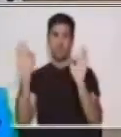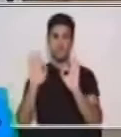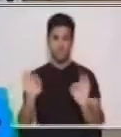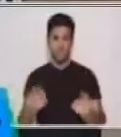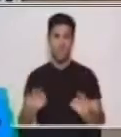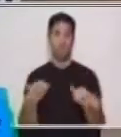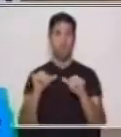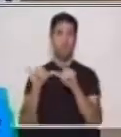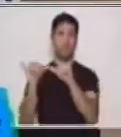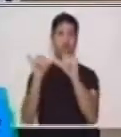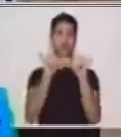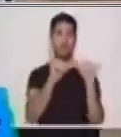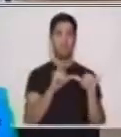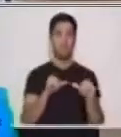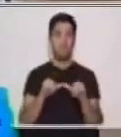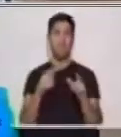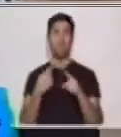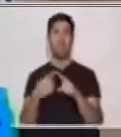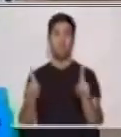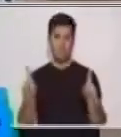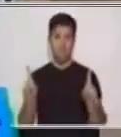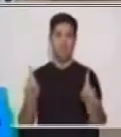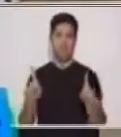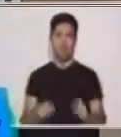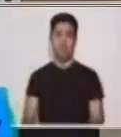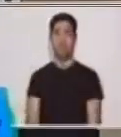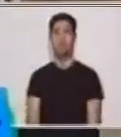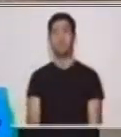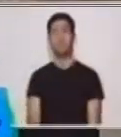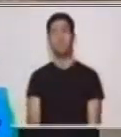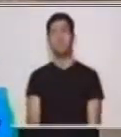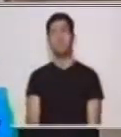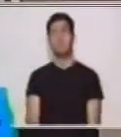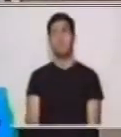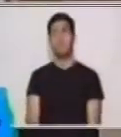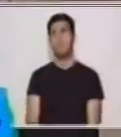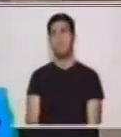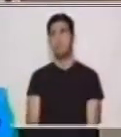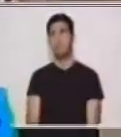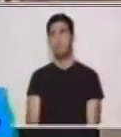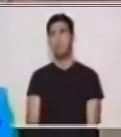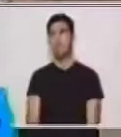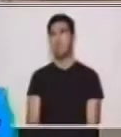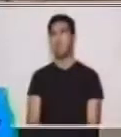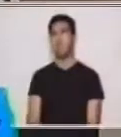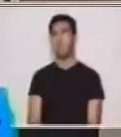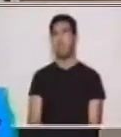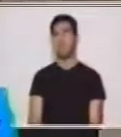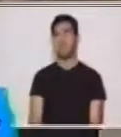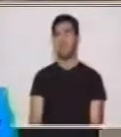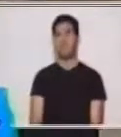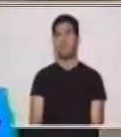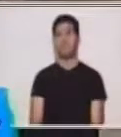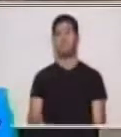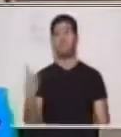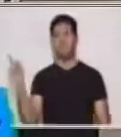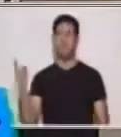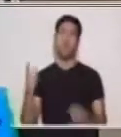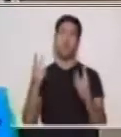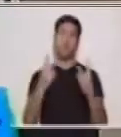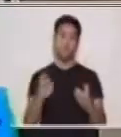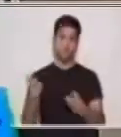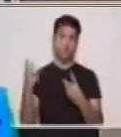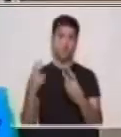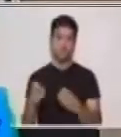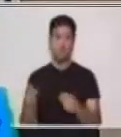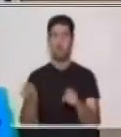diferente longitud, pero está compuesto por 6 caras y las 6 caras tienen forma de rectángulo.